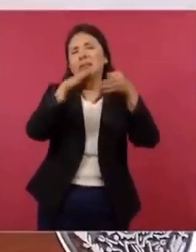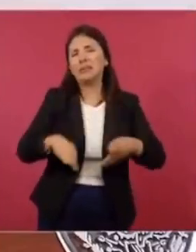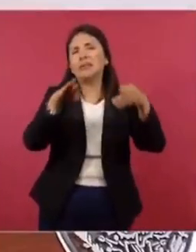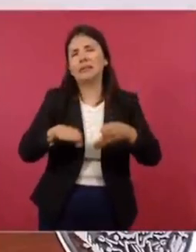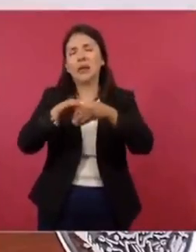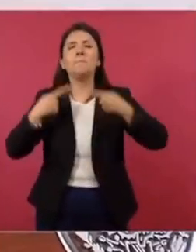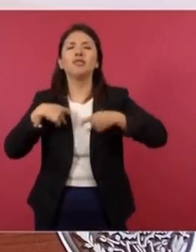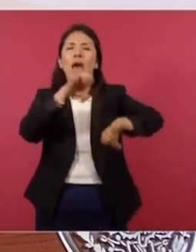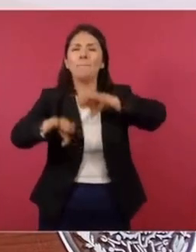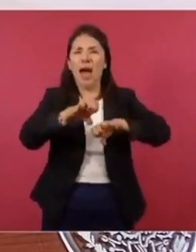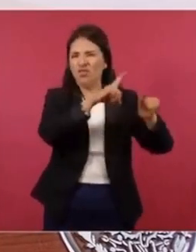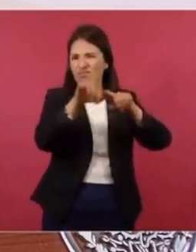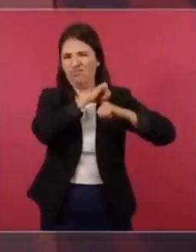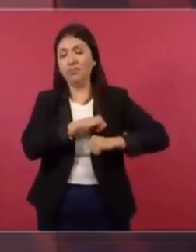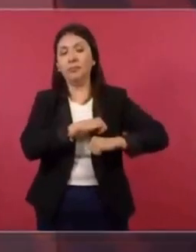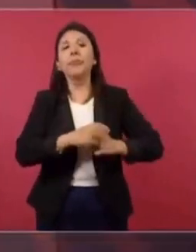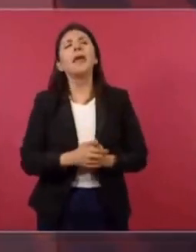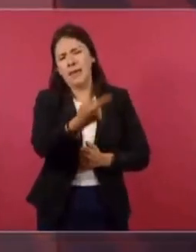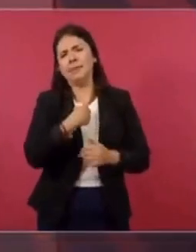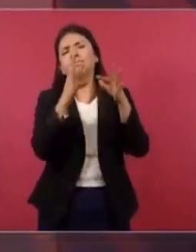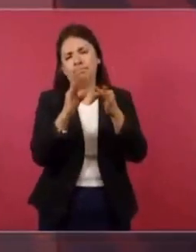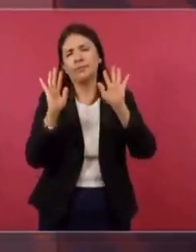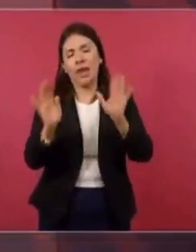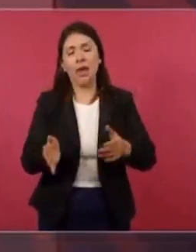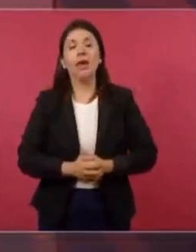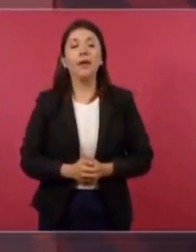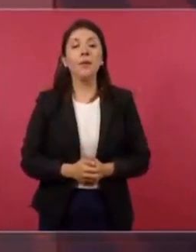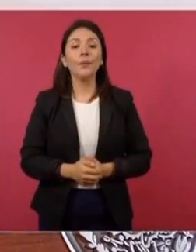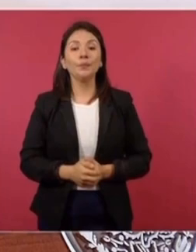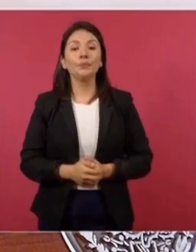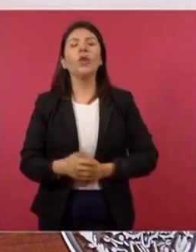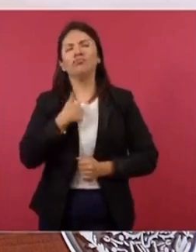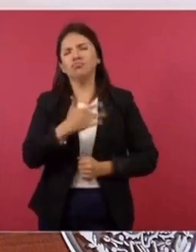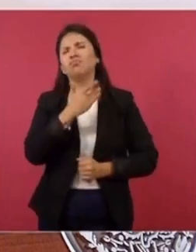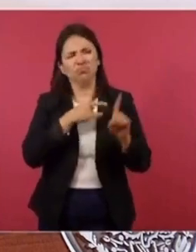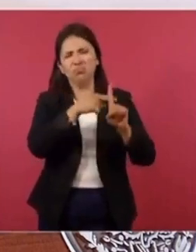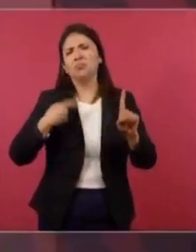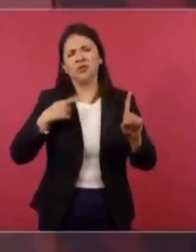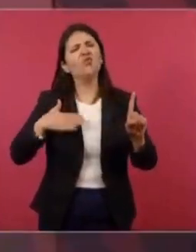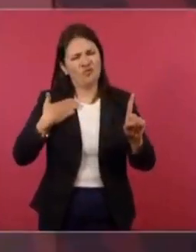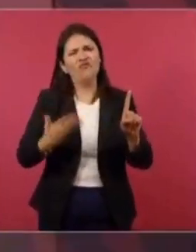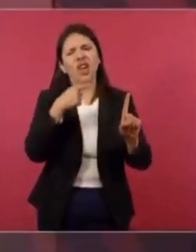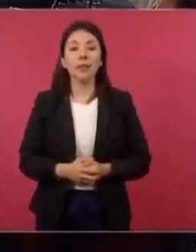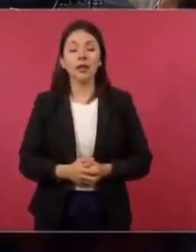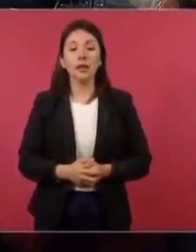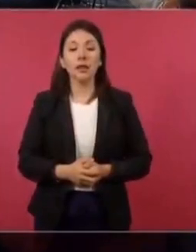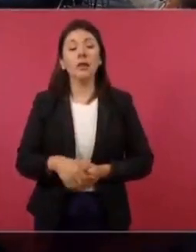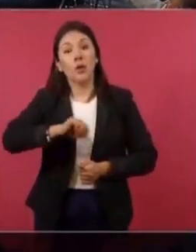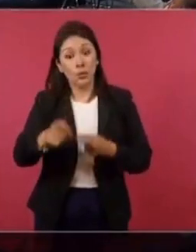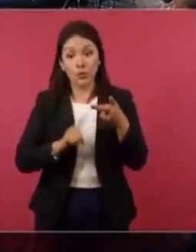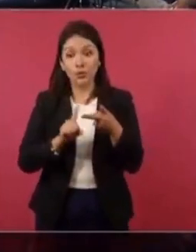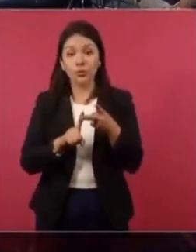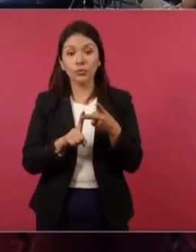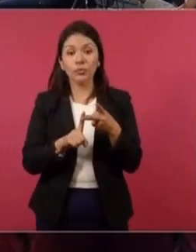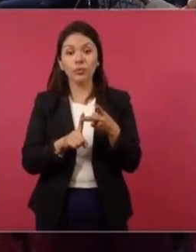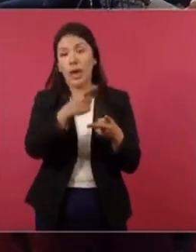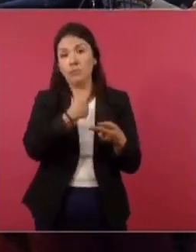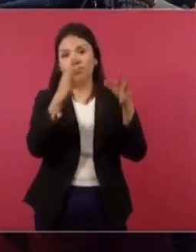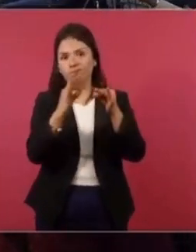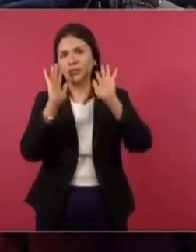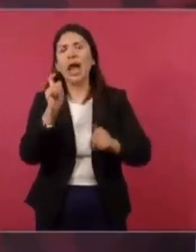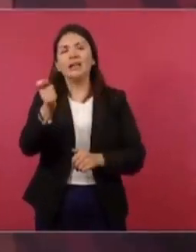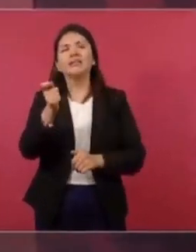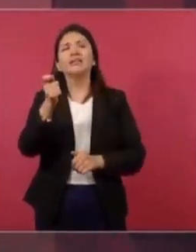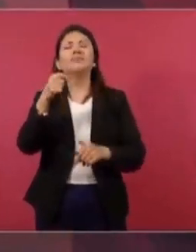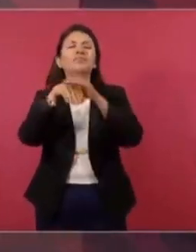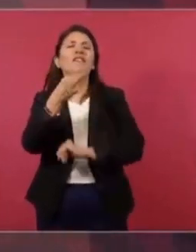los embajadores. Ya me explicó. Yo le tengo confianza a Quirino. Segundo, ya me explicó, era una